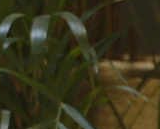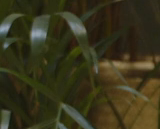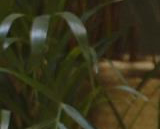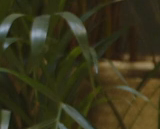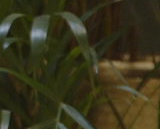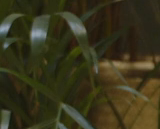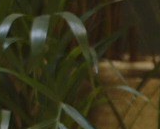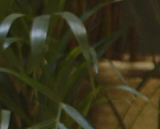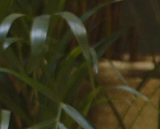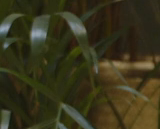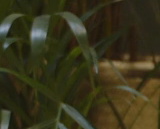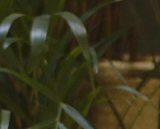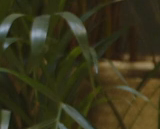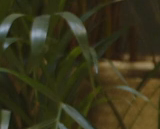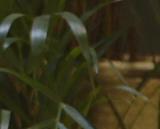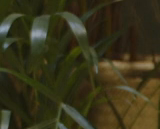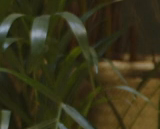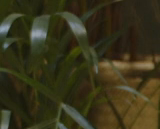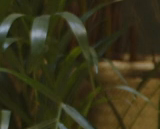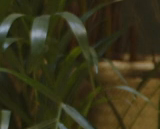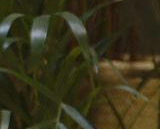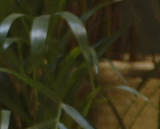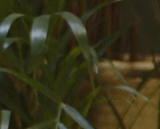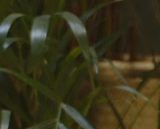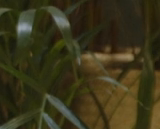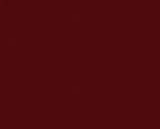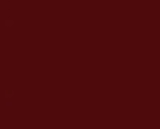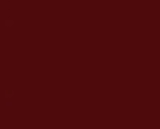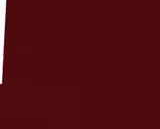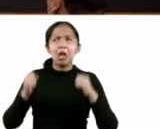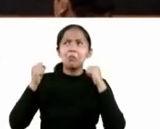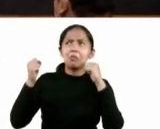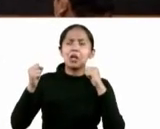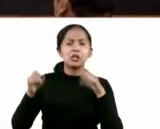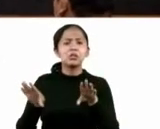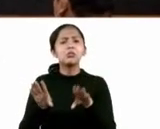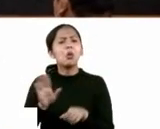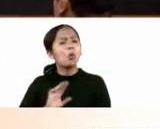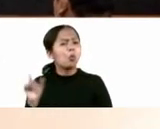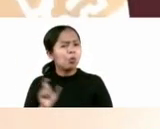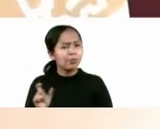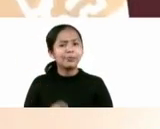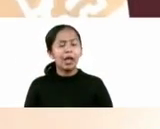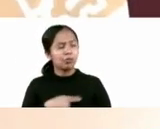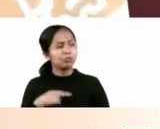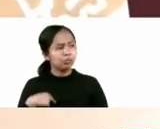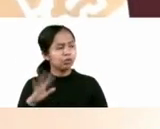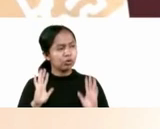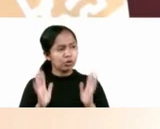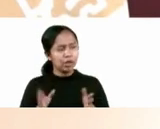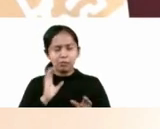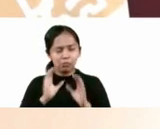estudiantil de 1971, hecho conocido como el Halconazo. Ya estamos en comunicación con ellos, además